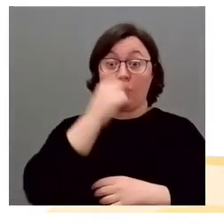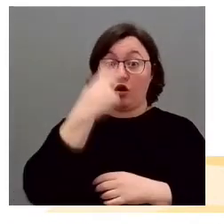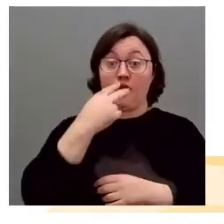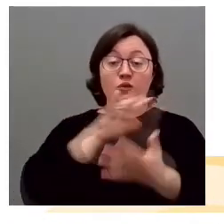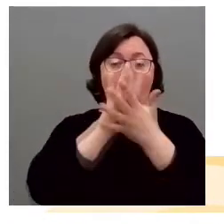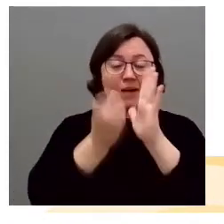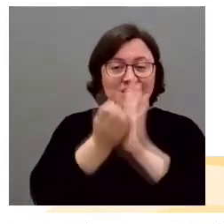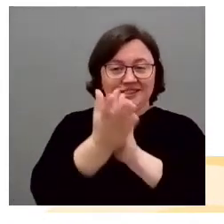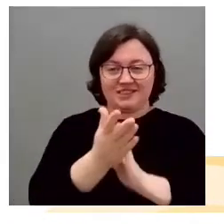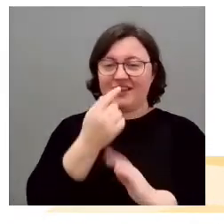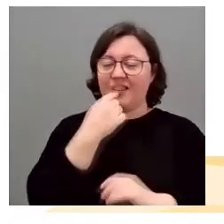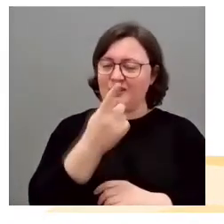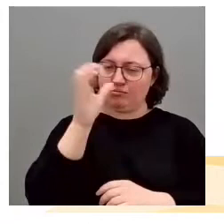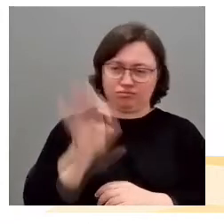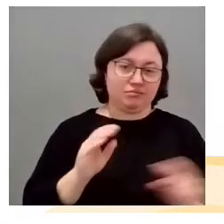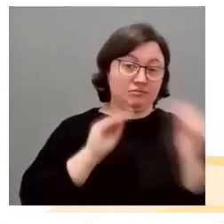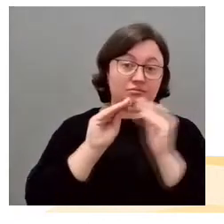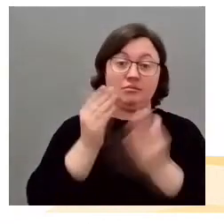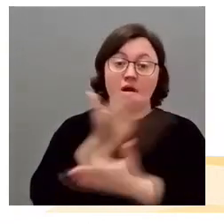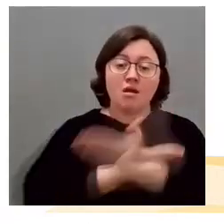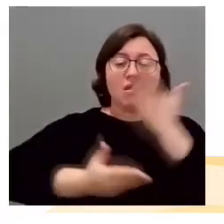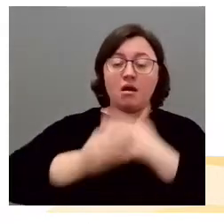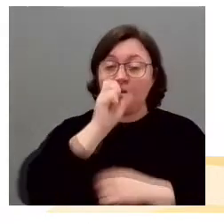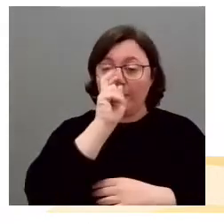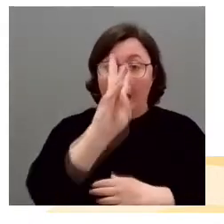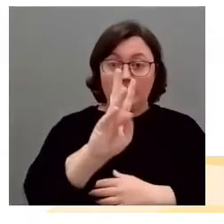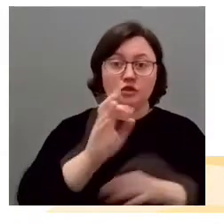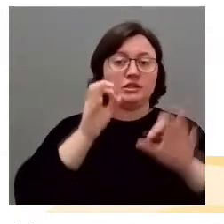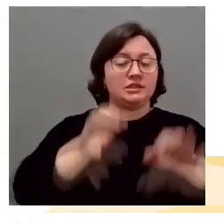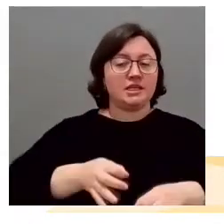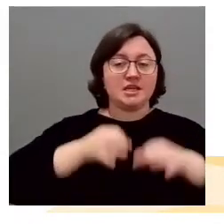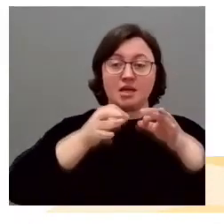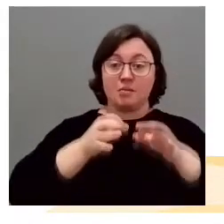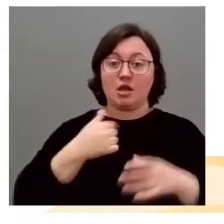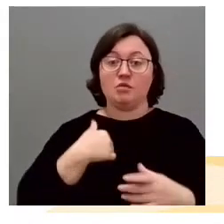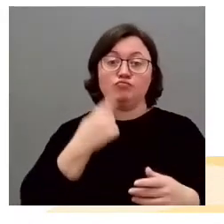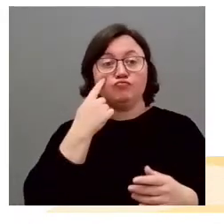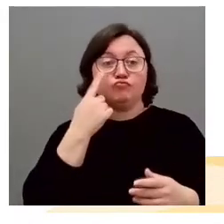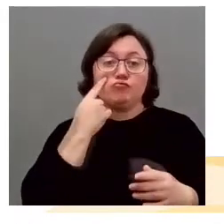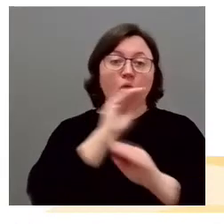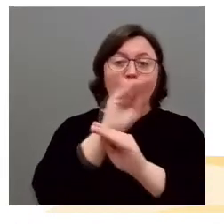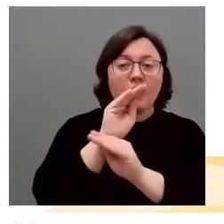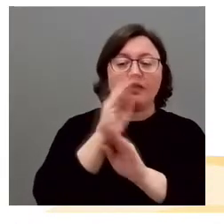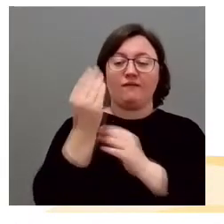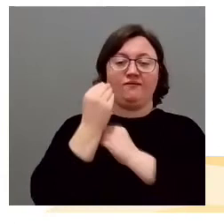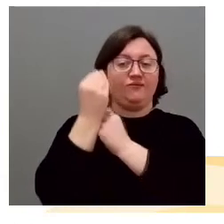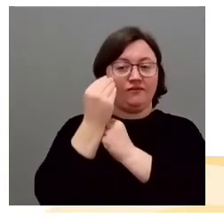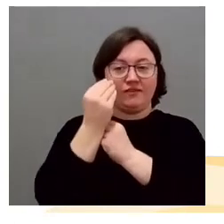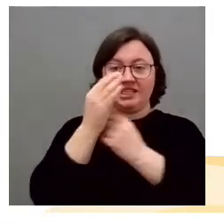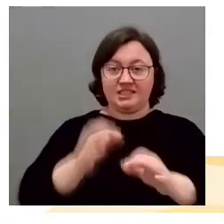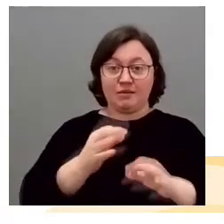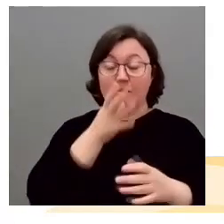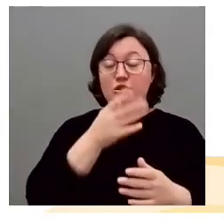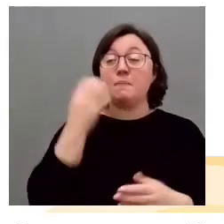has dicho, llevamos años colaborando y siempre estando pendiente y cuidando. Por consiguiente, de verdad,